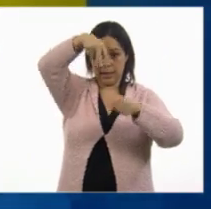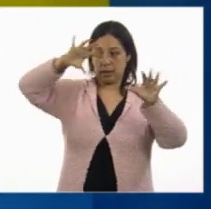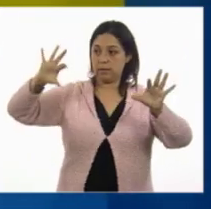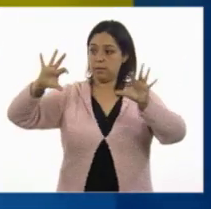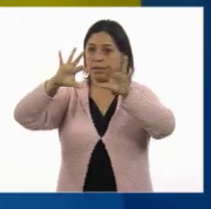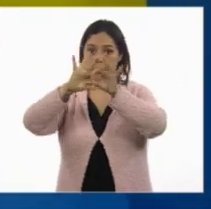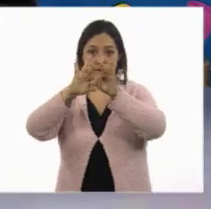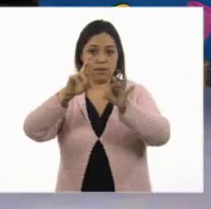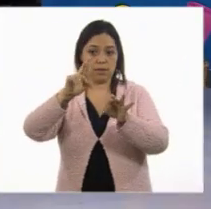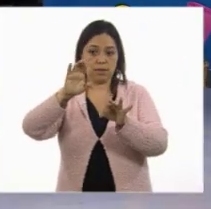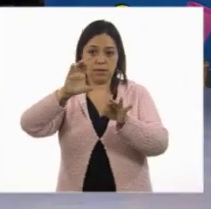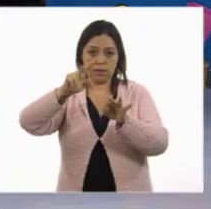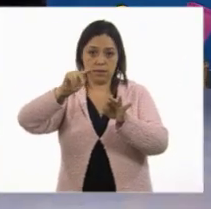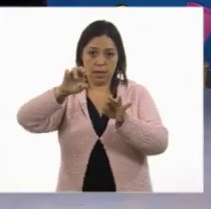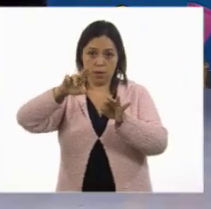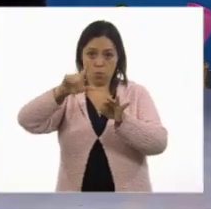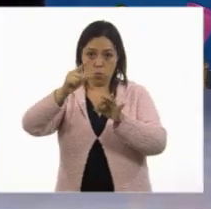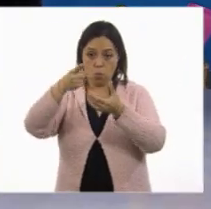triángulo rectángulo. La B